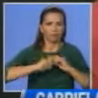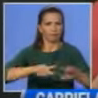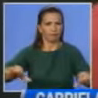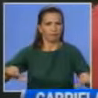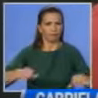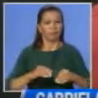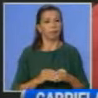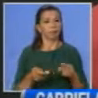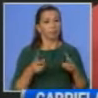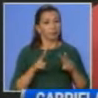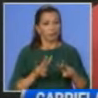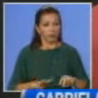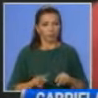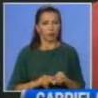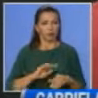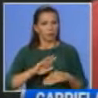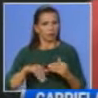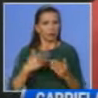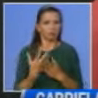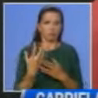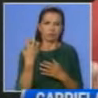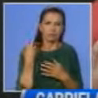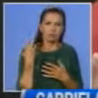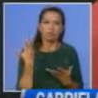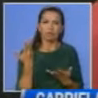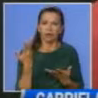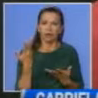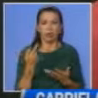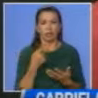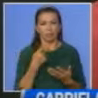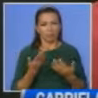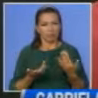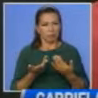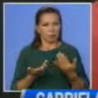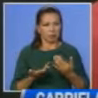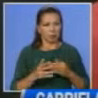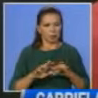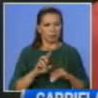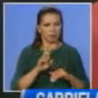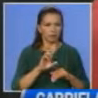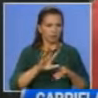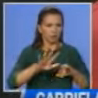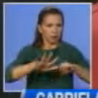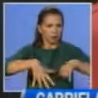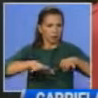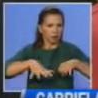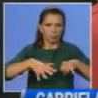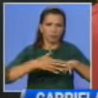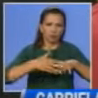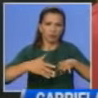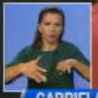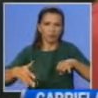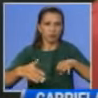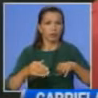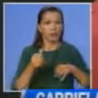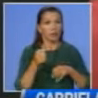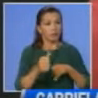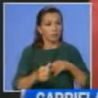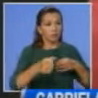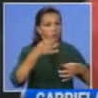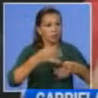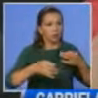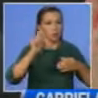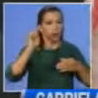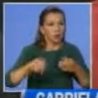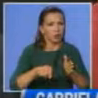e interinstitucional se va a dar es que dentro de estos 180 días sean los operadores de justicia